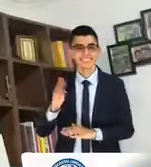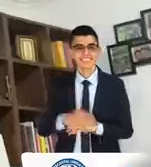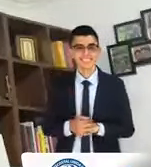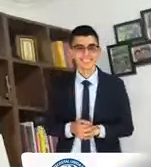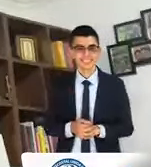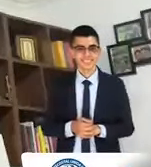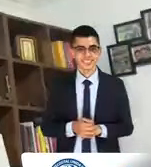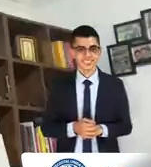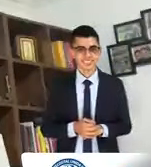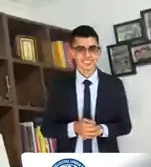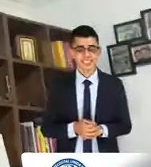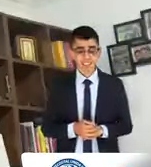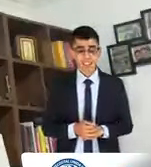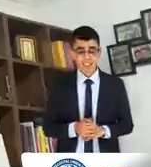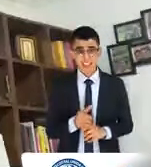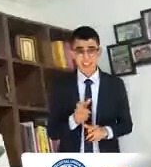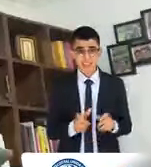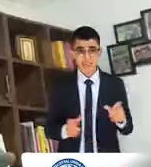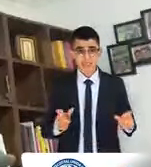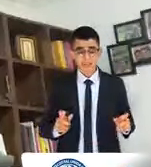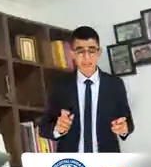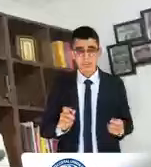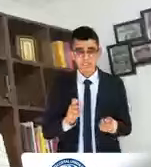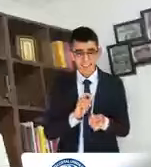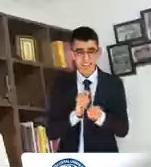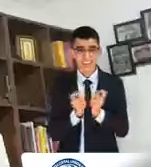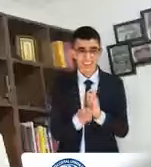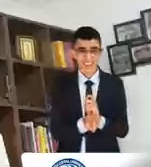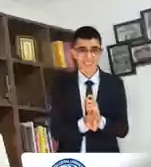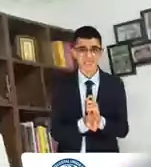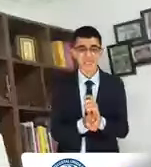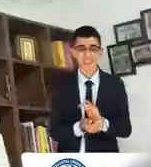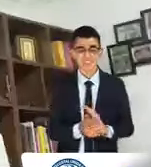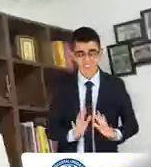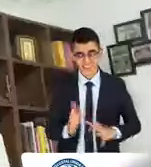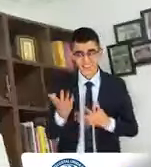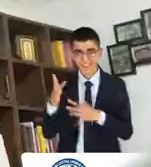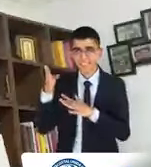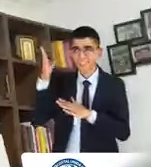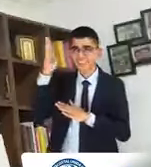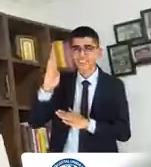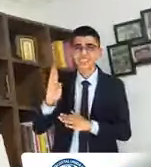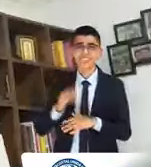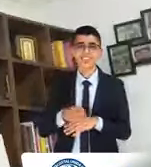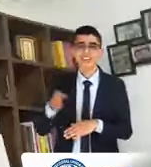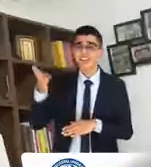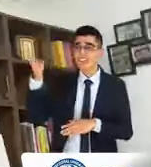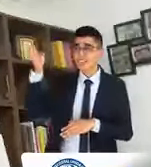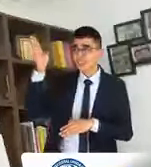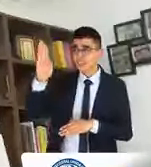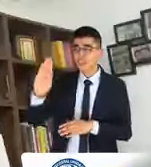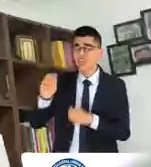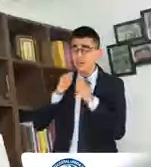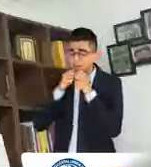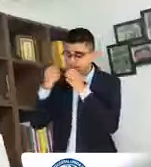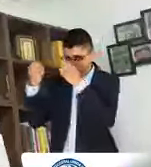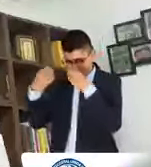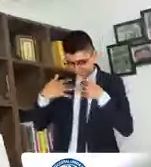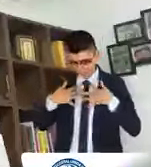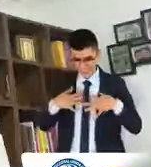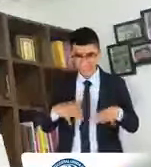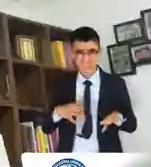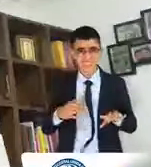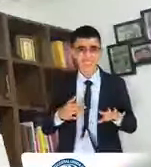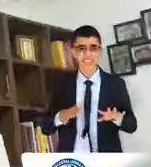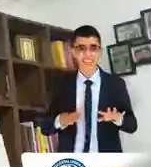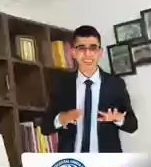nacer alabará a Dios. Los que hemos recibido beneficios, alabamos al Señor. Yo soy